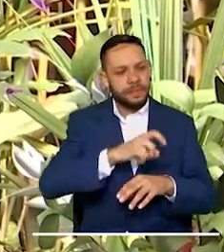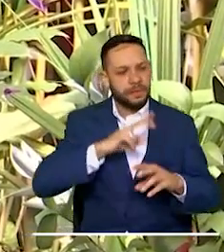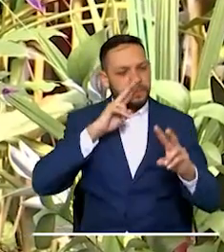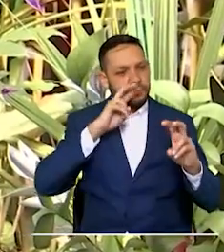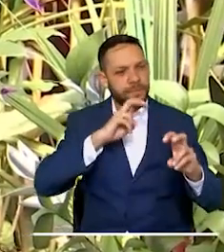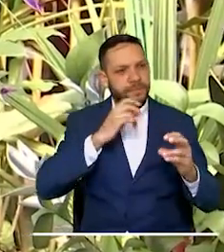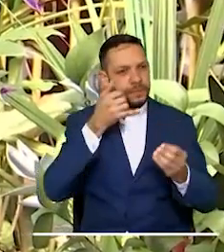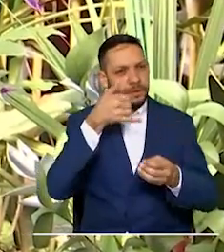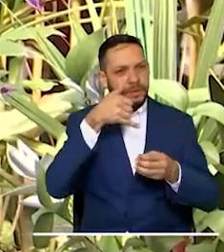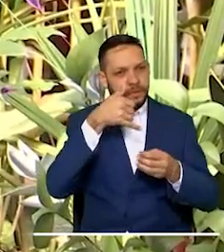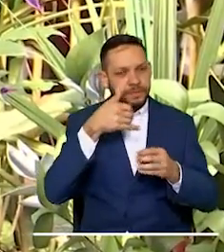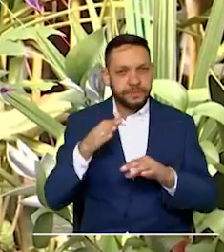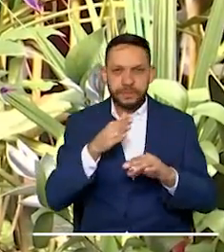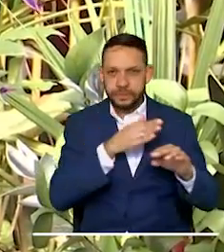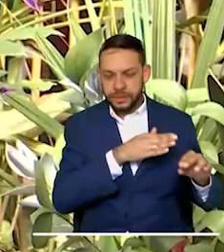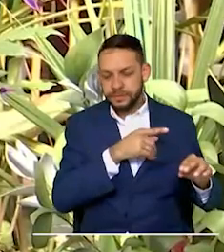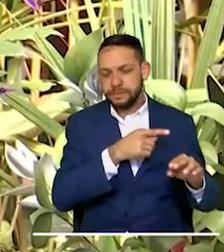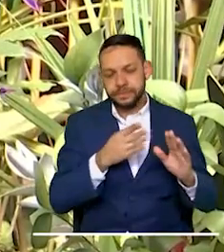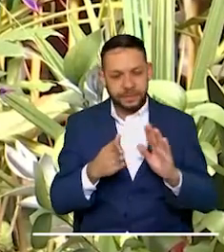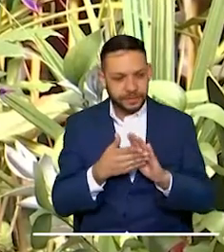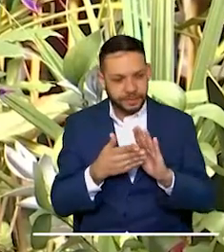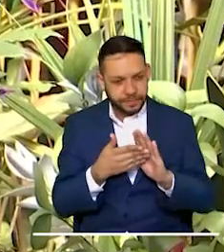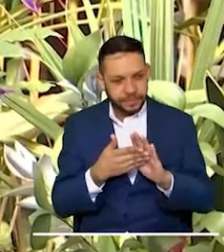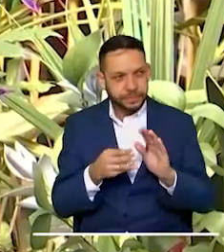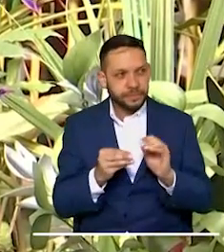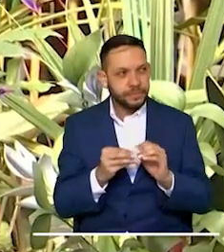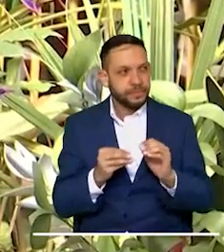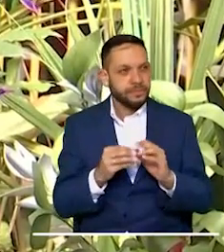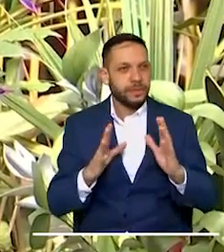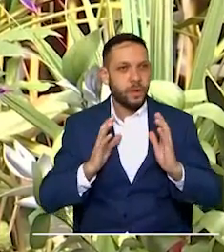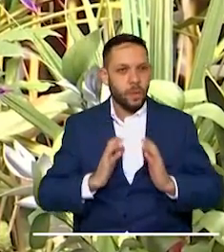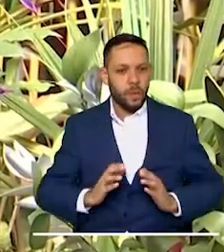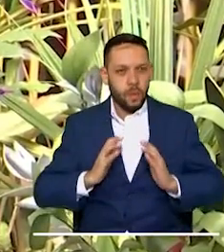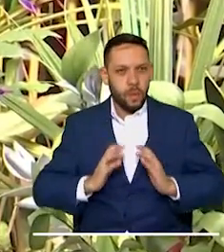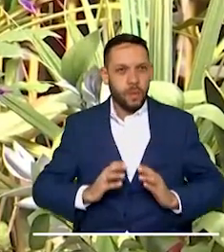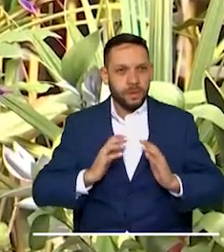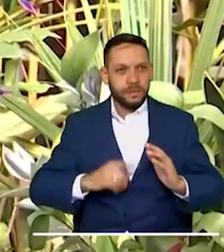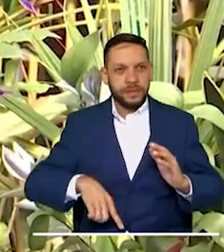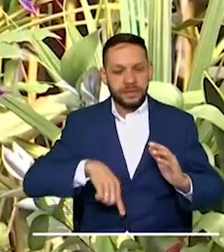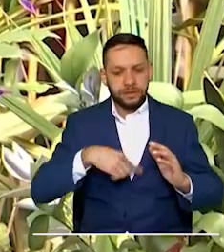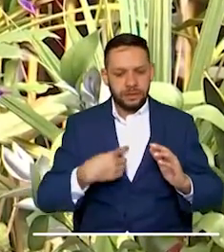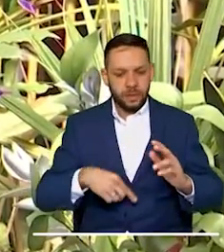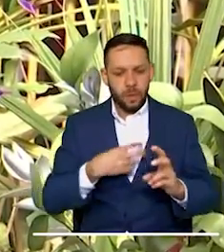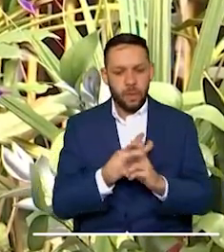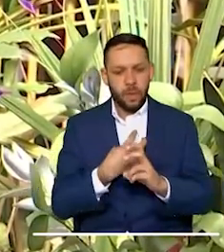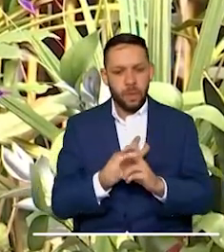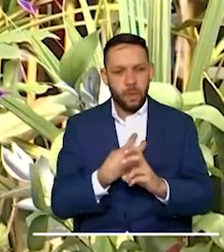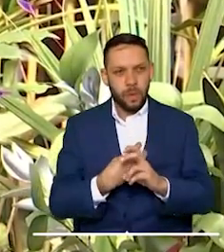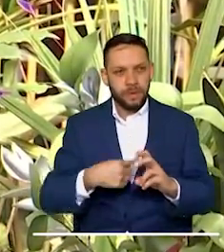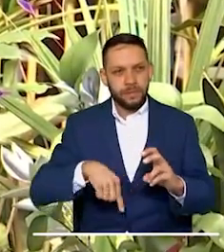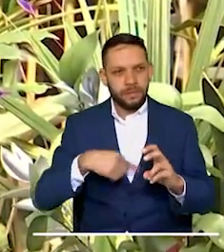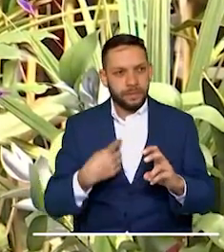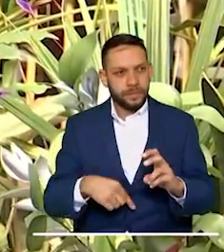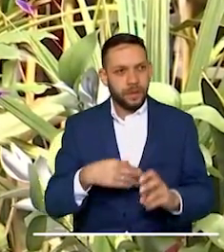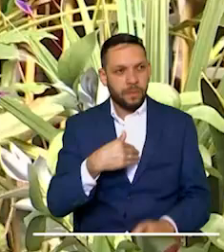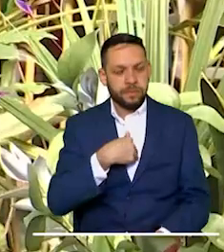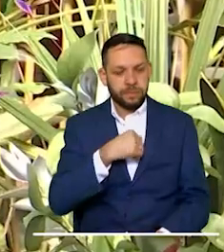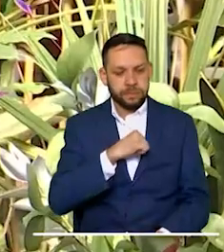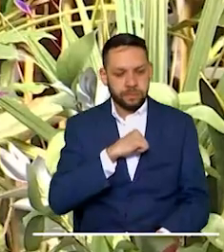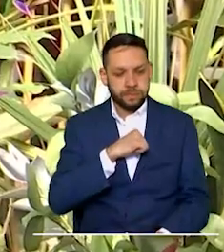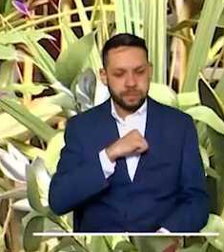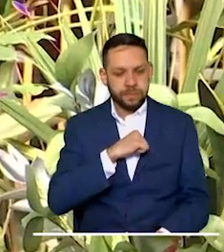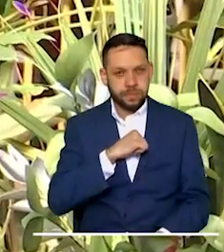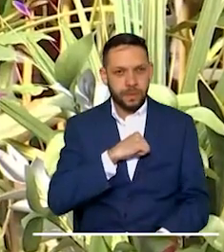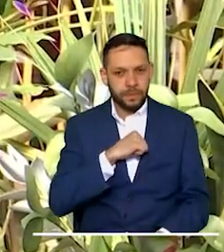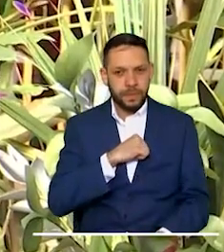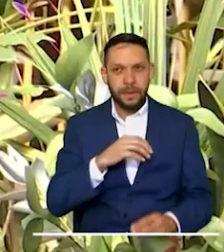¿sí? Vemos muy bien esa parte. La parte del tórax, ¿sí? El corazón y los pulmones no es